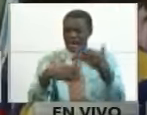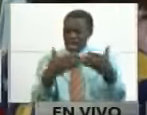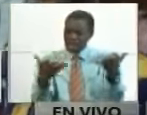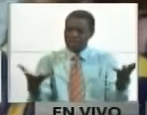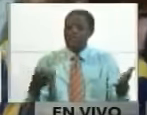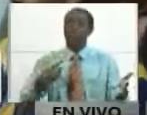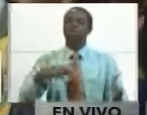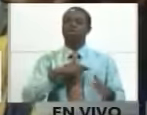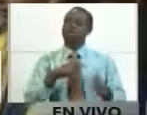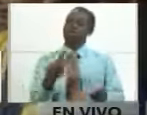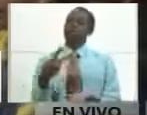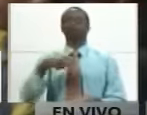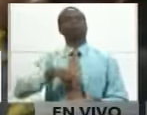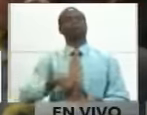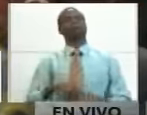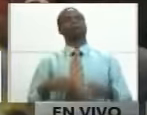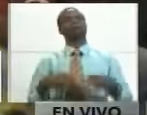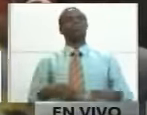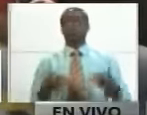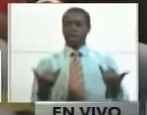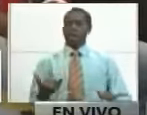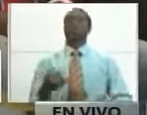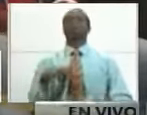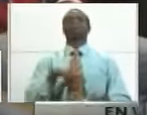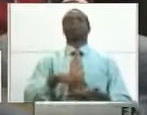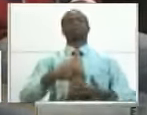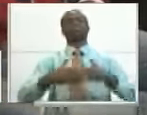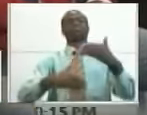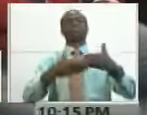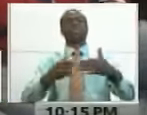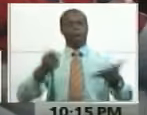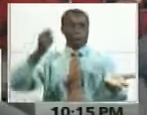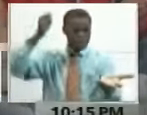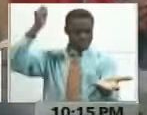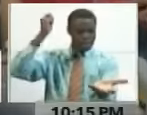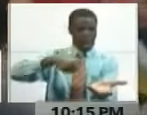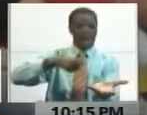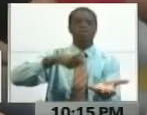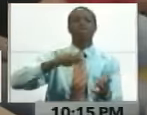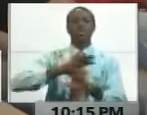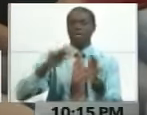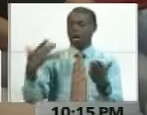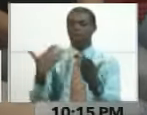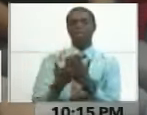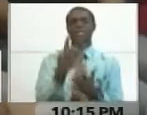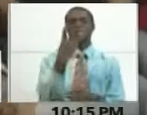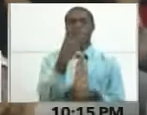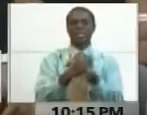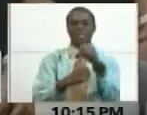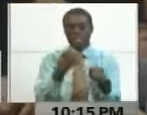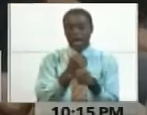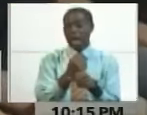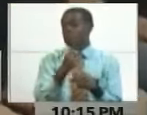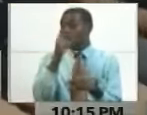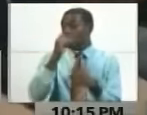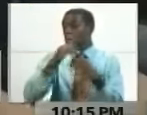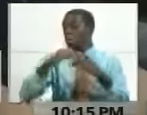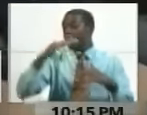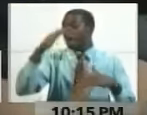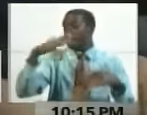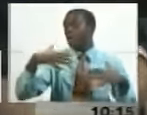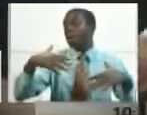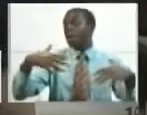estar de pie, porque así estamos ahora, de pie. Mira, con el mazo dando, llegando a 3 años, y cuántos años más,